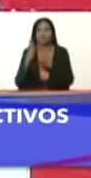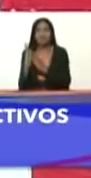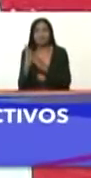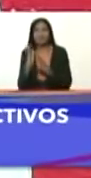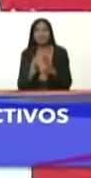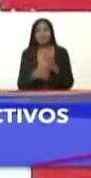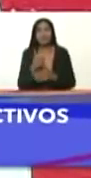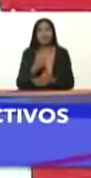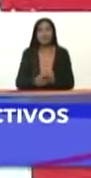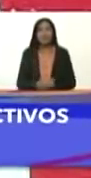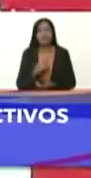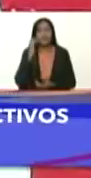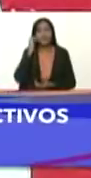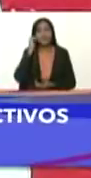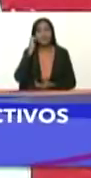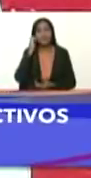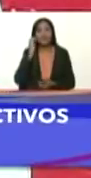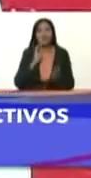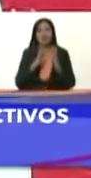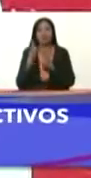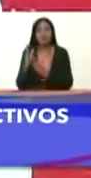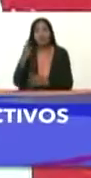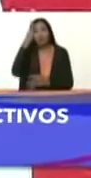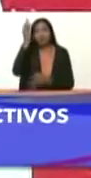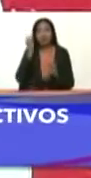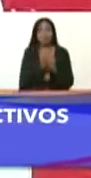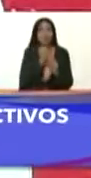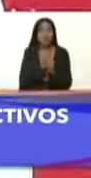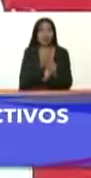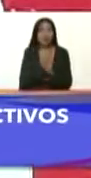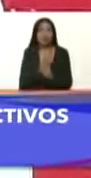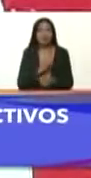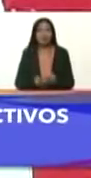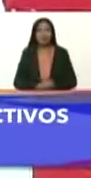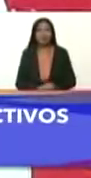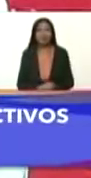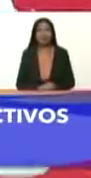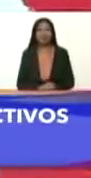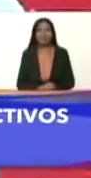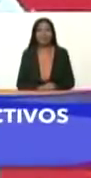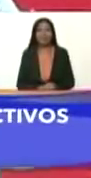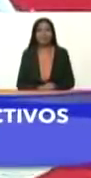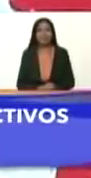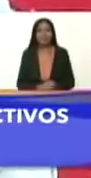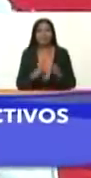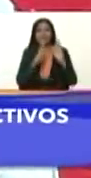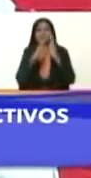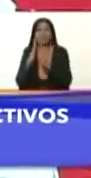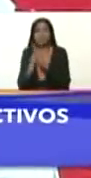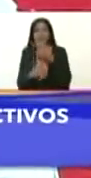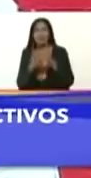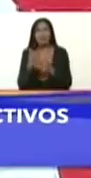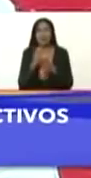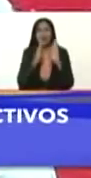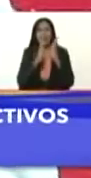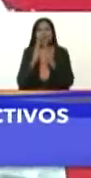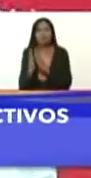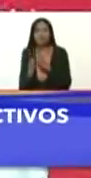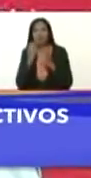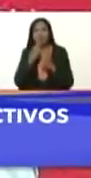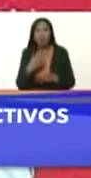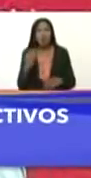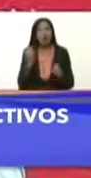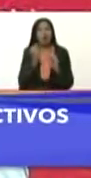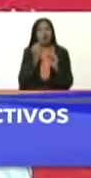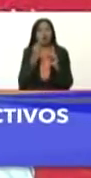poder sindical, la organización de los consejos de trabajadores, la organización de los delegados de base, la organización, una nueva organización en